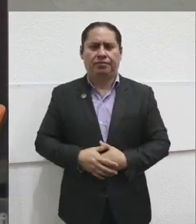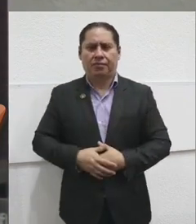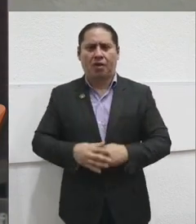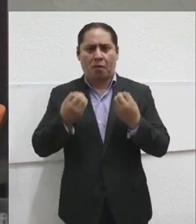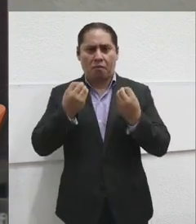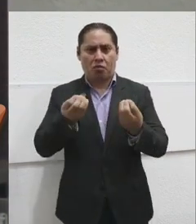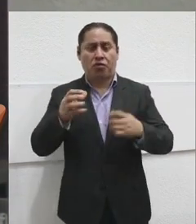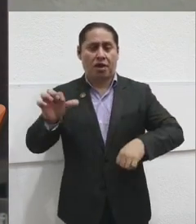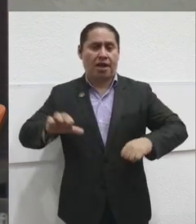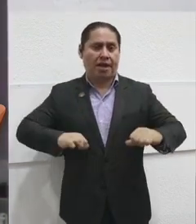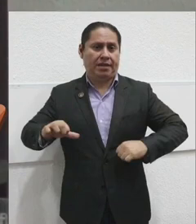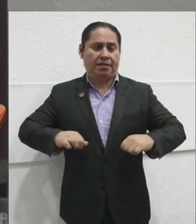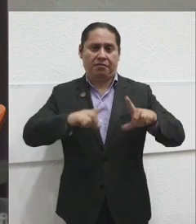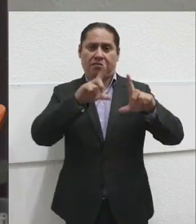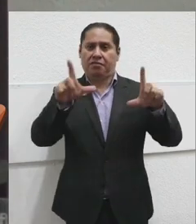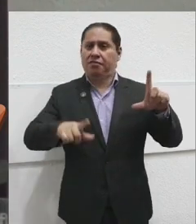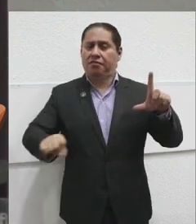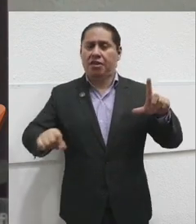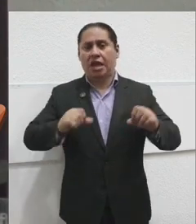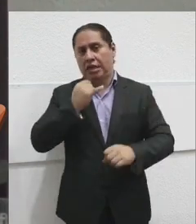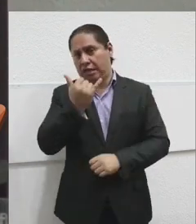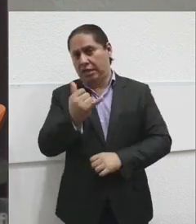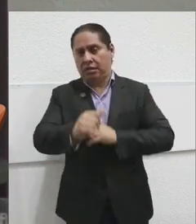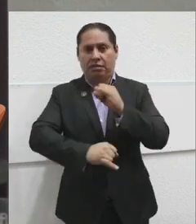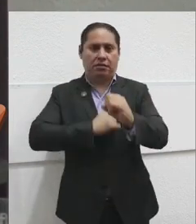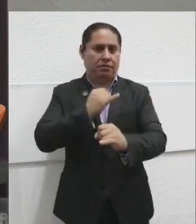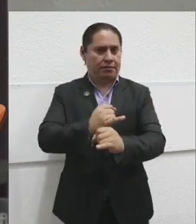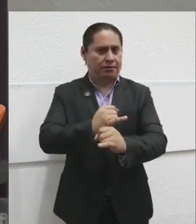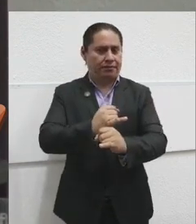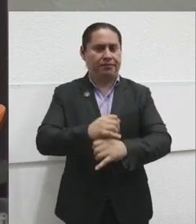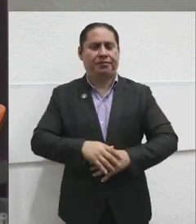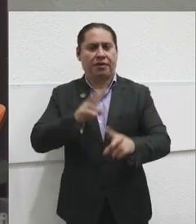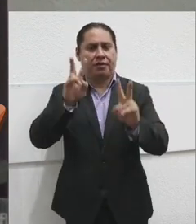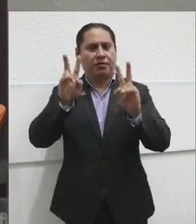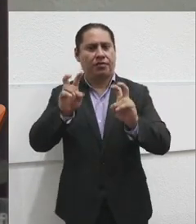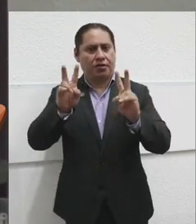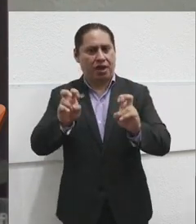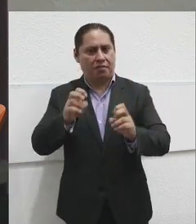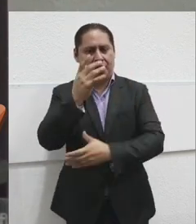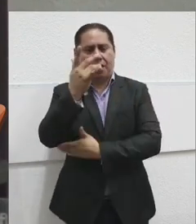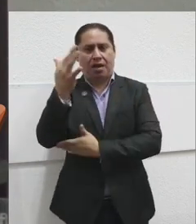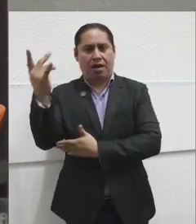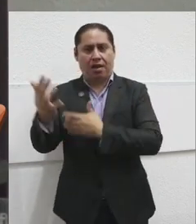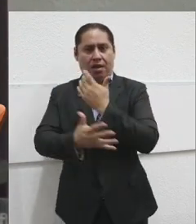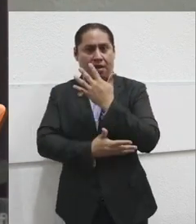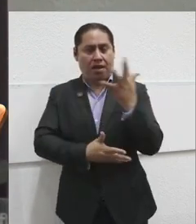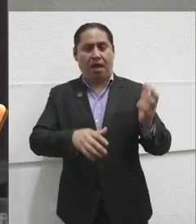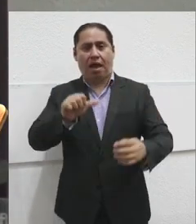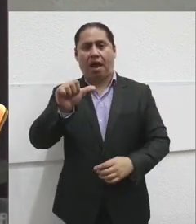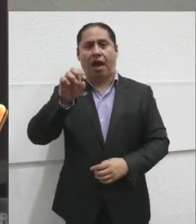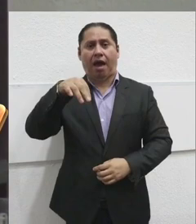mucha actividad nacional e internacional en el tema ambiental, y déjenme